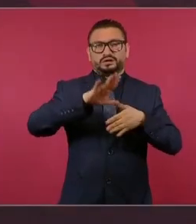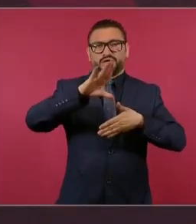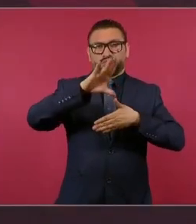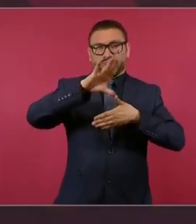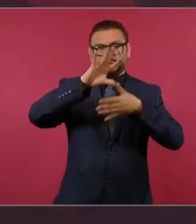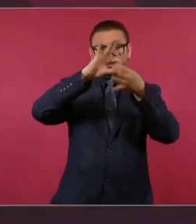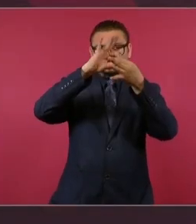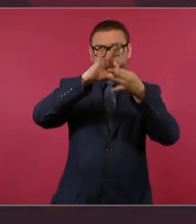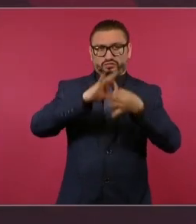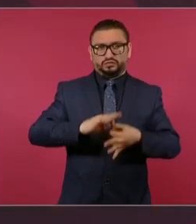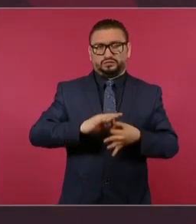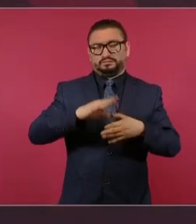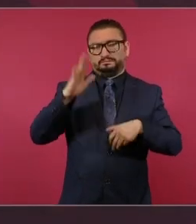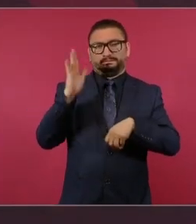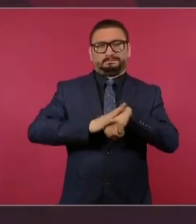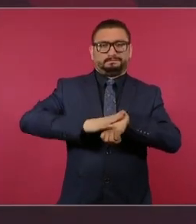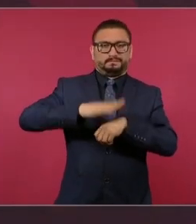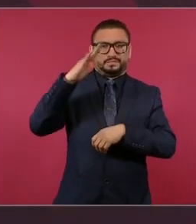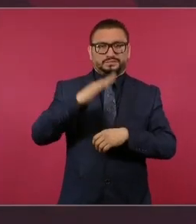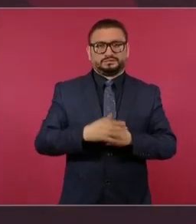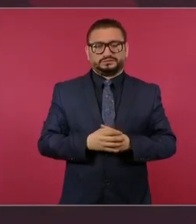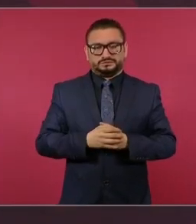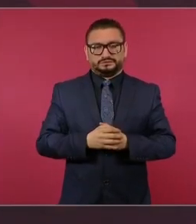América conviene mucho más,